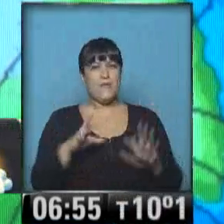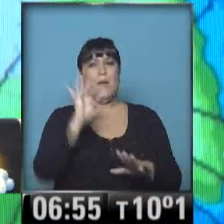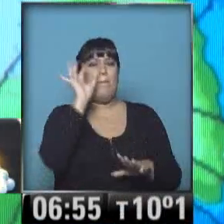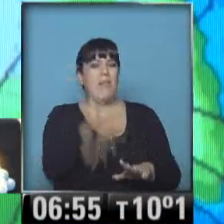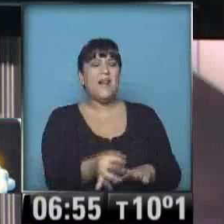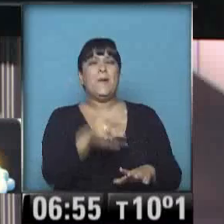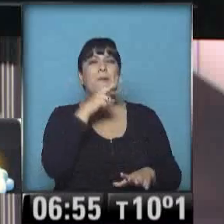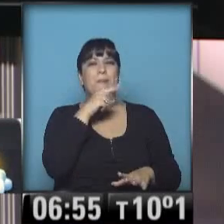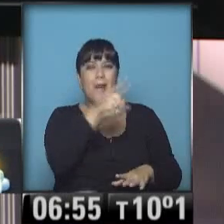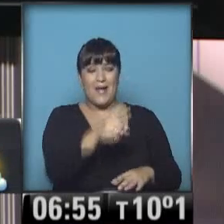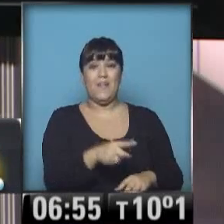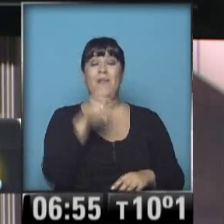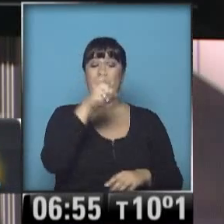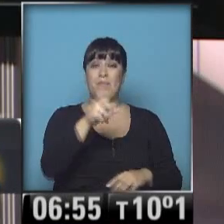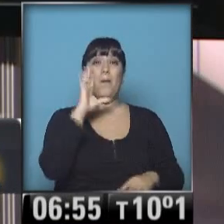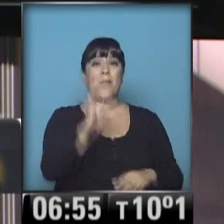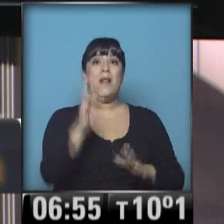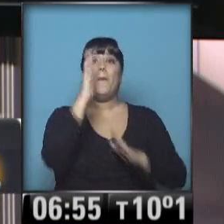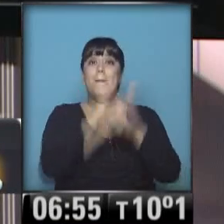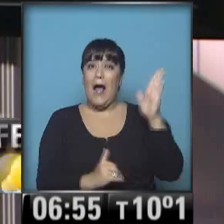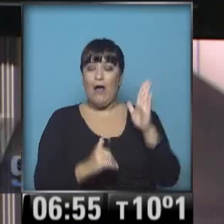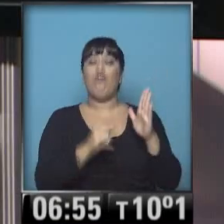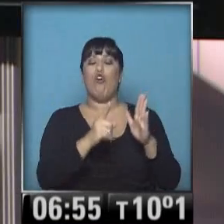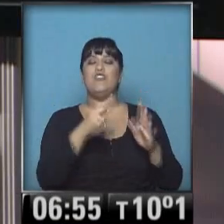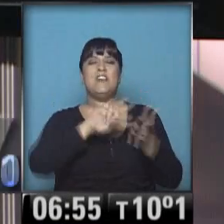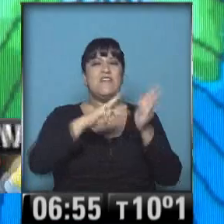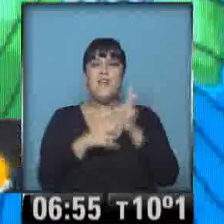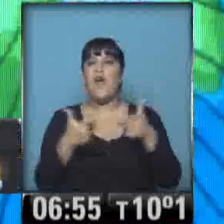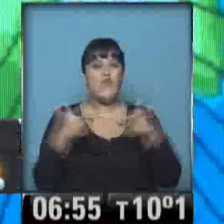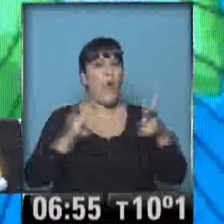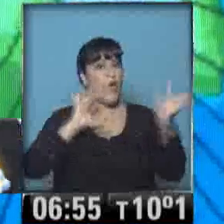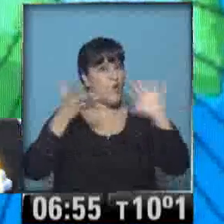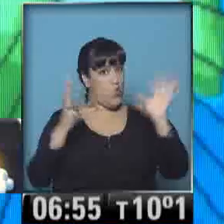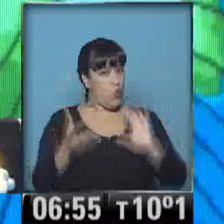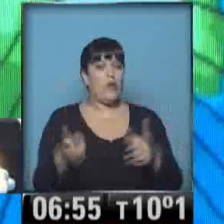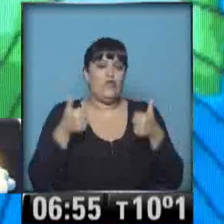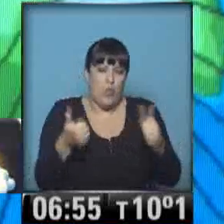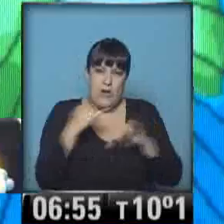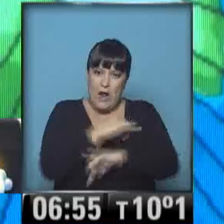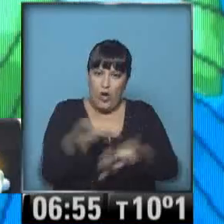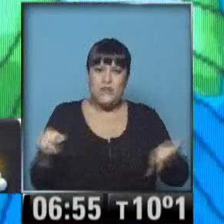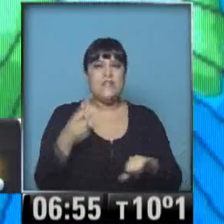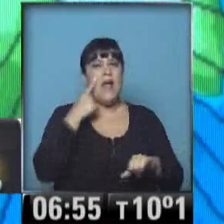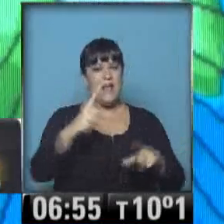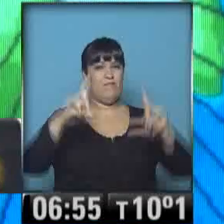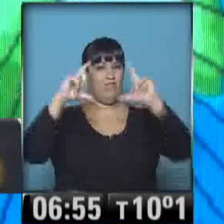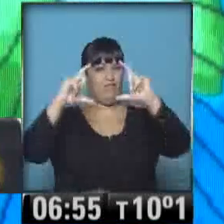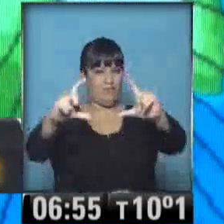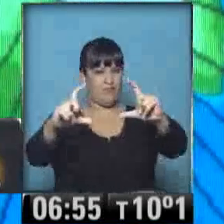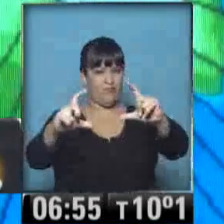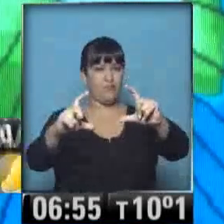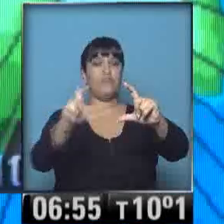está allí. Donde hay blanco es que no hay nubosidad. ¡Qué buena noticia! Y ahí está la zapatilla,